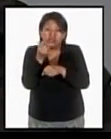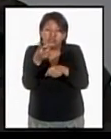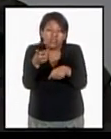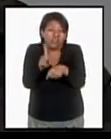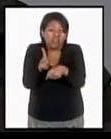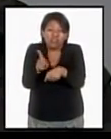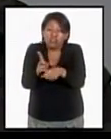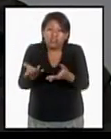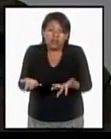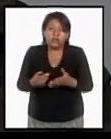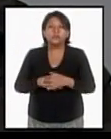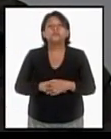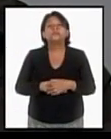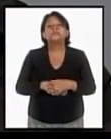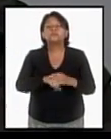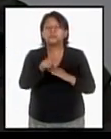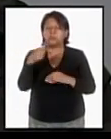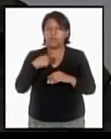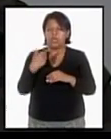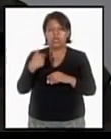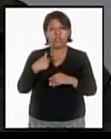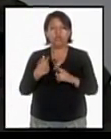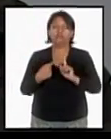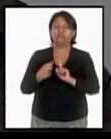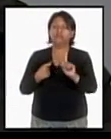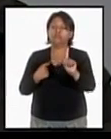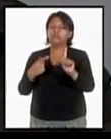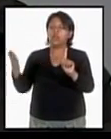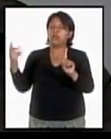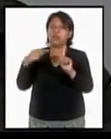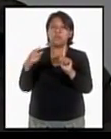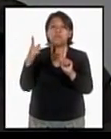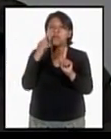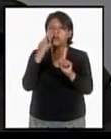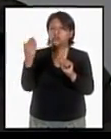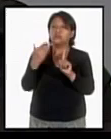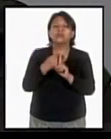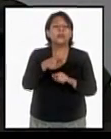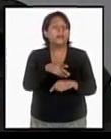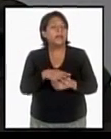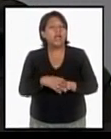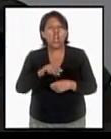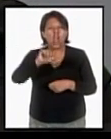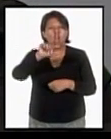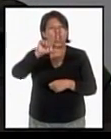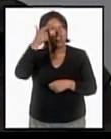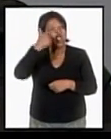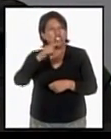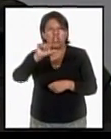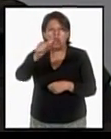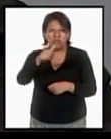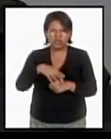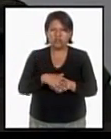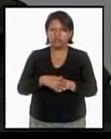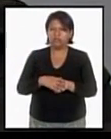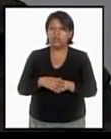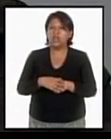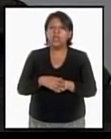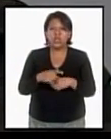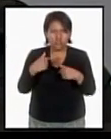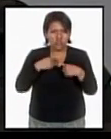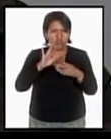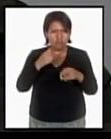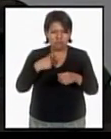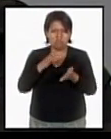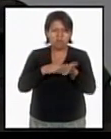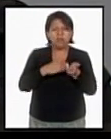policías y me preguntaron, Pepe, era a las 11 de la noche, ¿no? Pero ya les enseñé mi